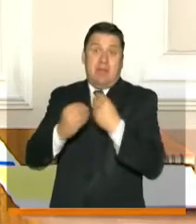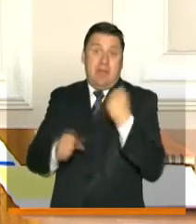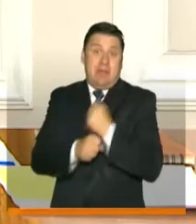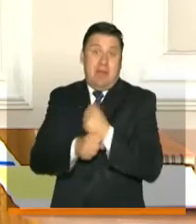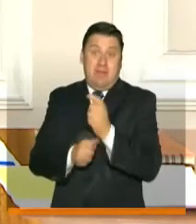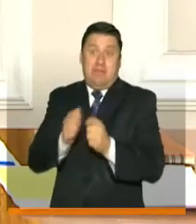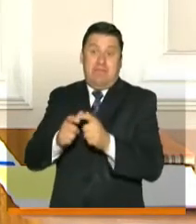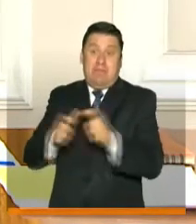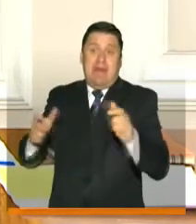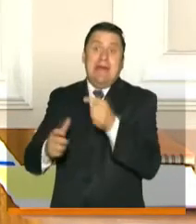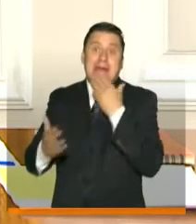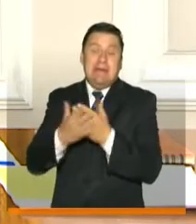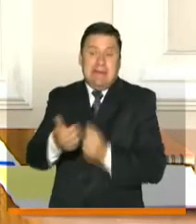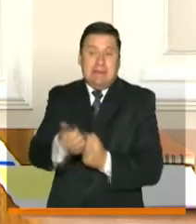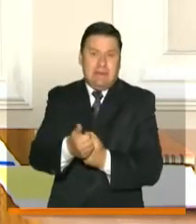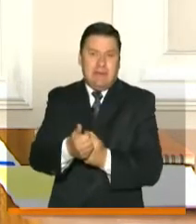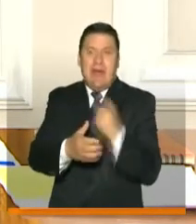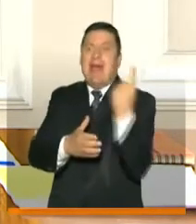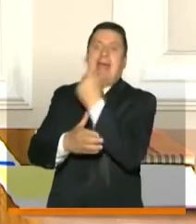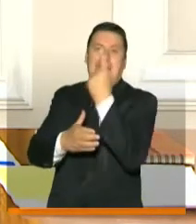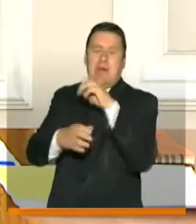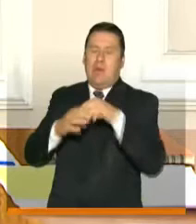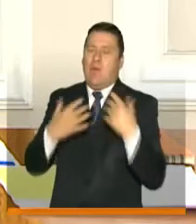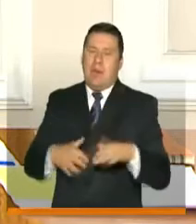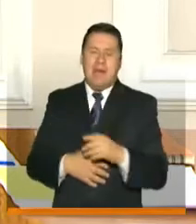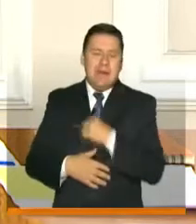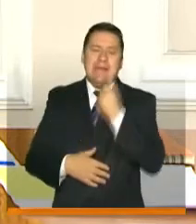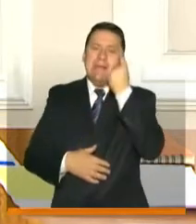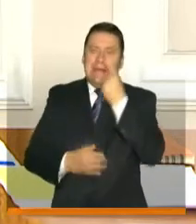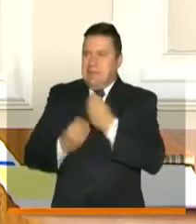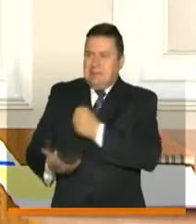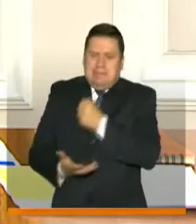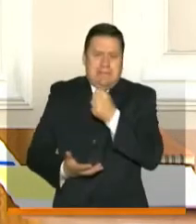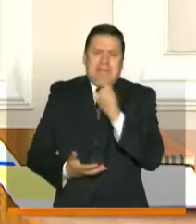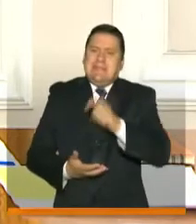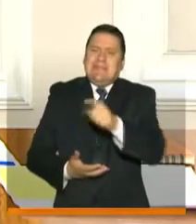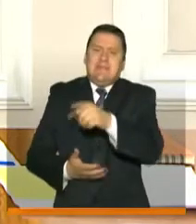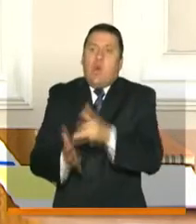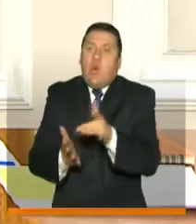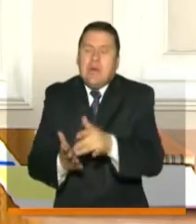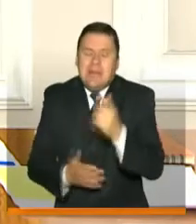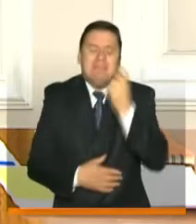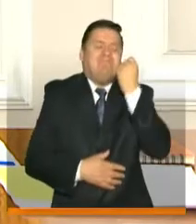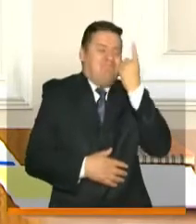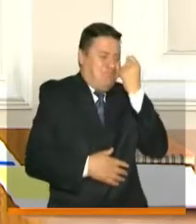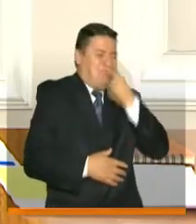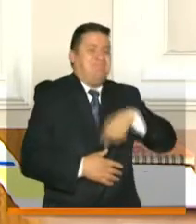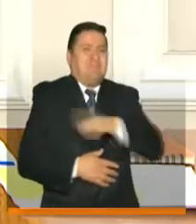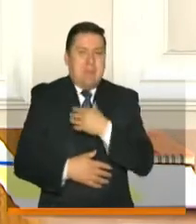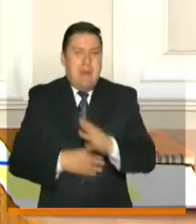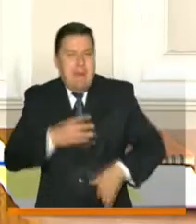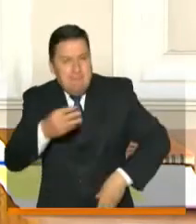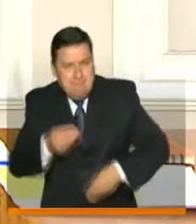país. Y lo hacemos porque entendemos la urgencia, la necesidad. Y esta medida se